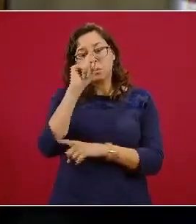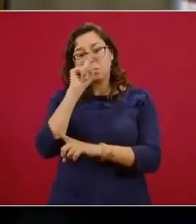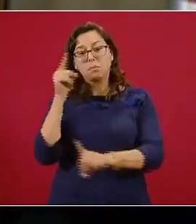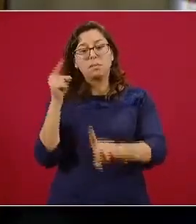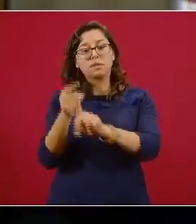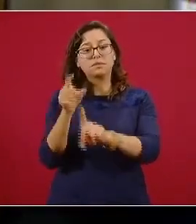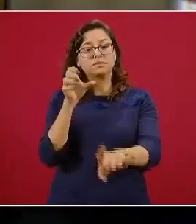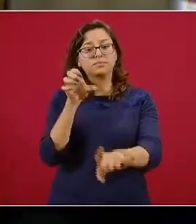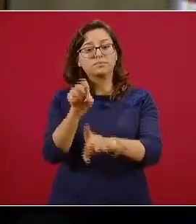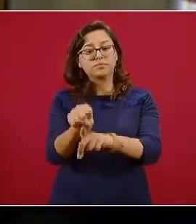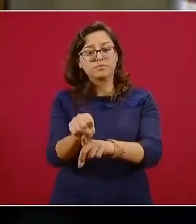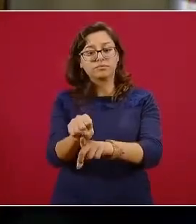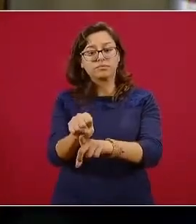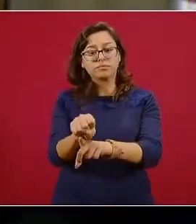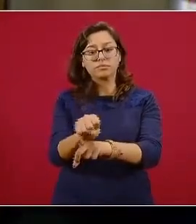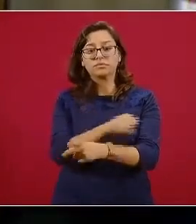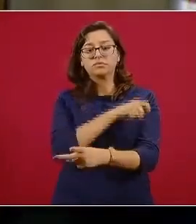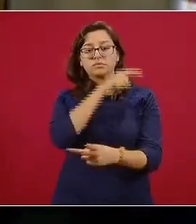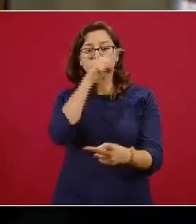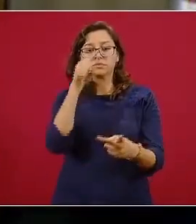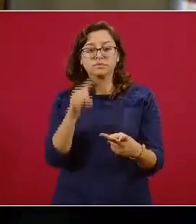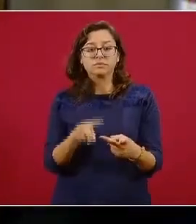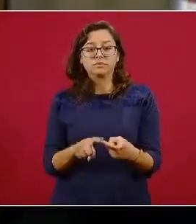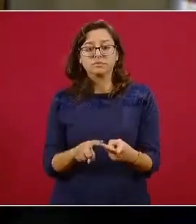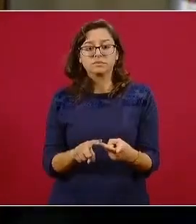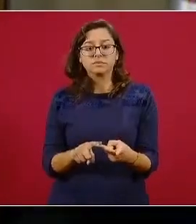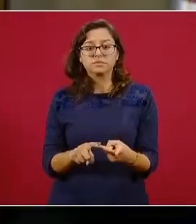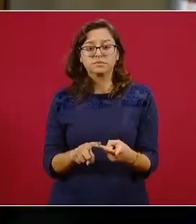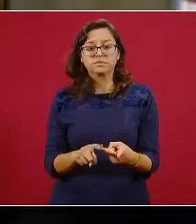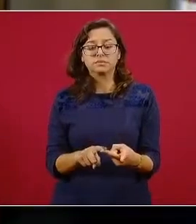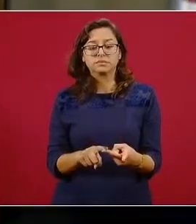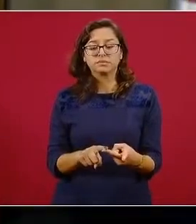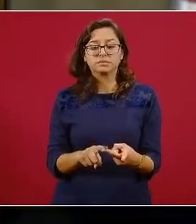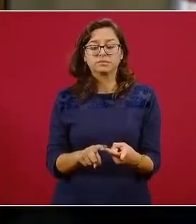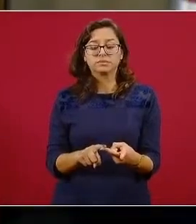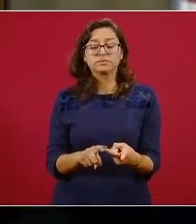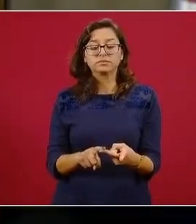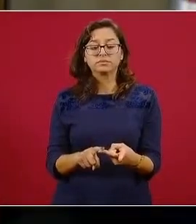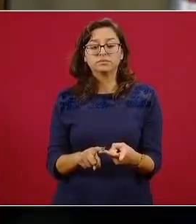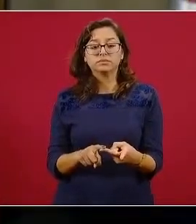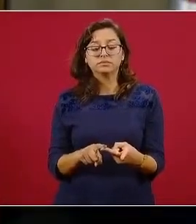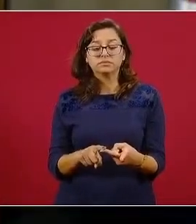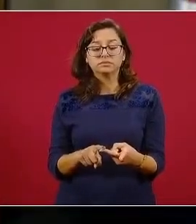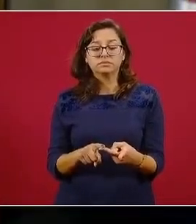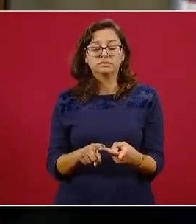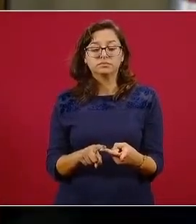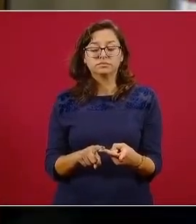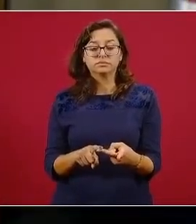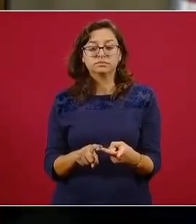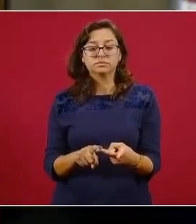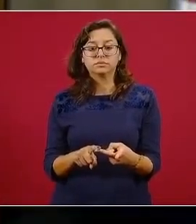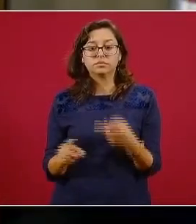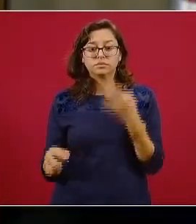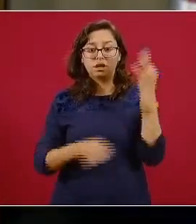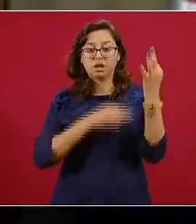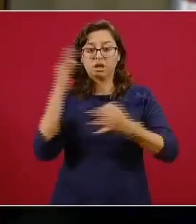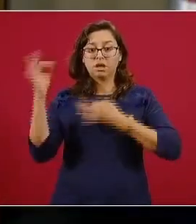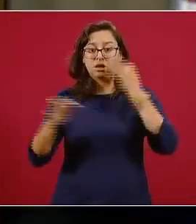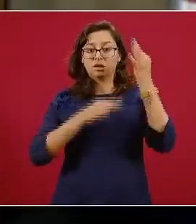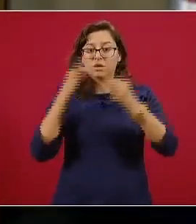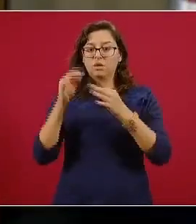llegar a esa meta? Y sobre las campañas que se están planeando,